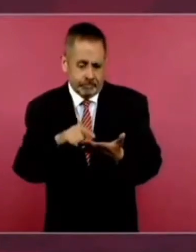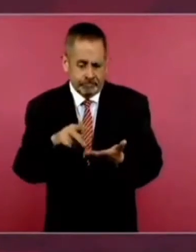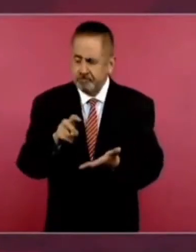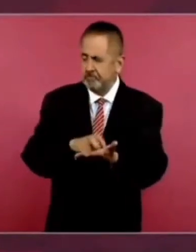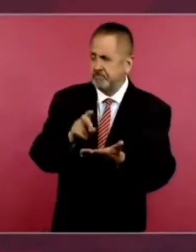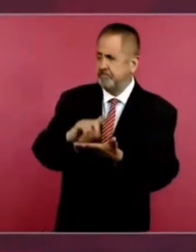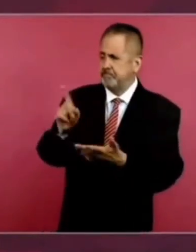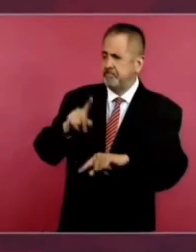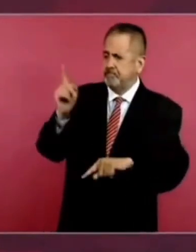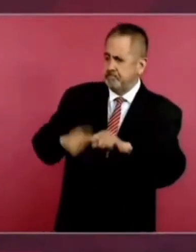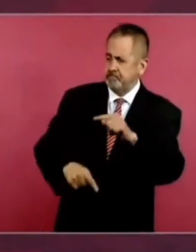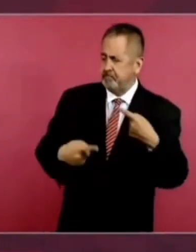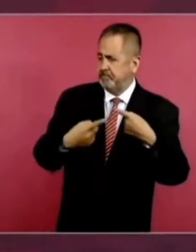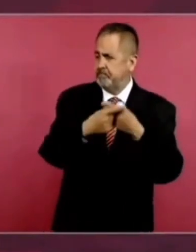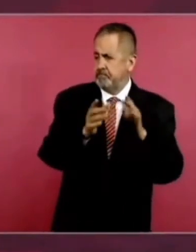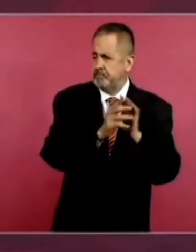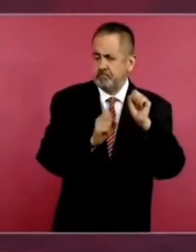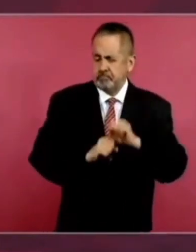ley secundaria